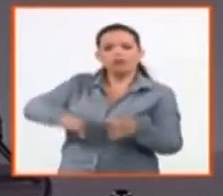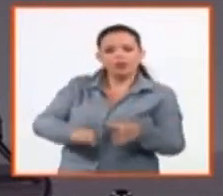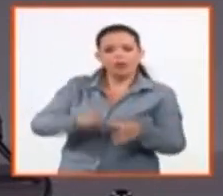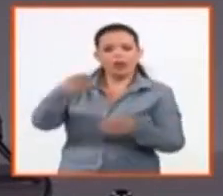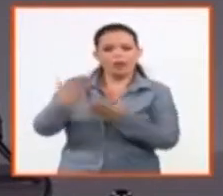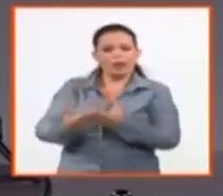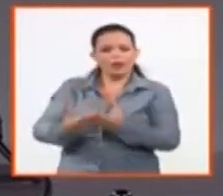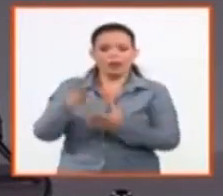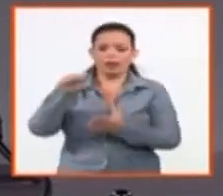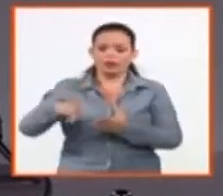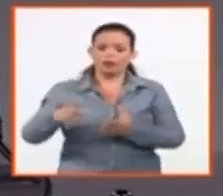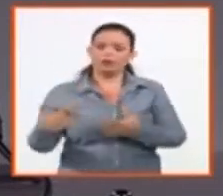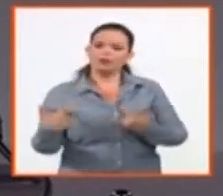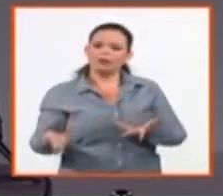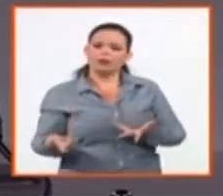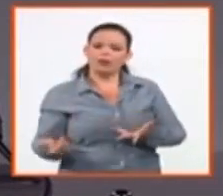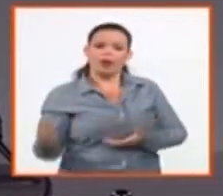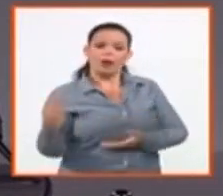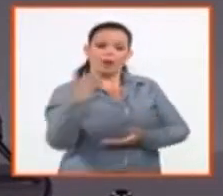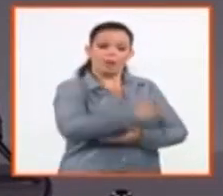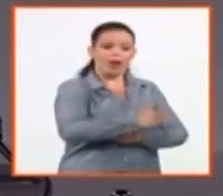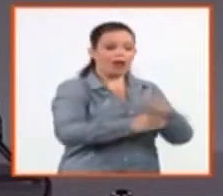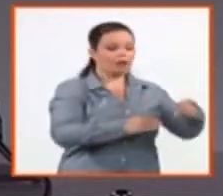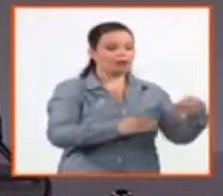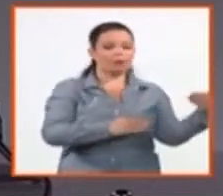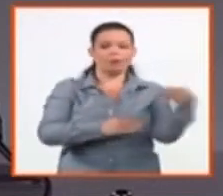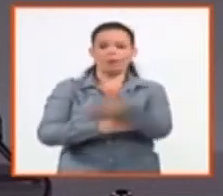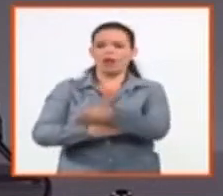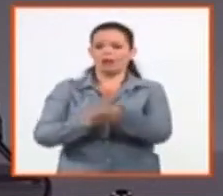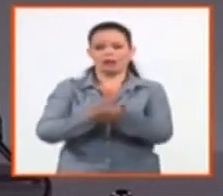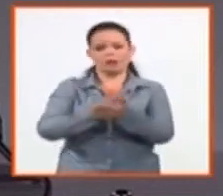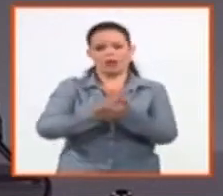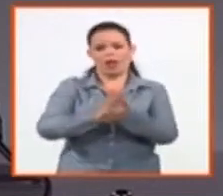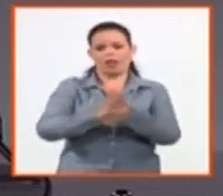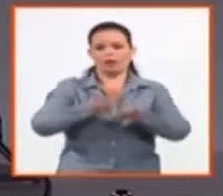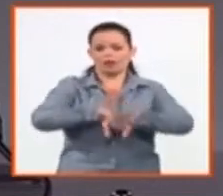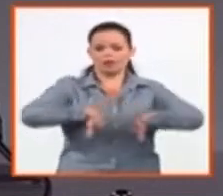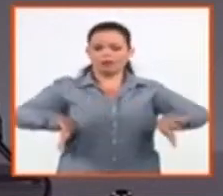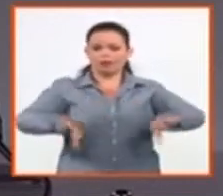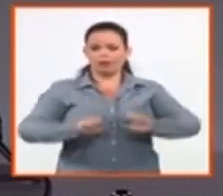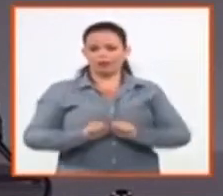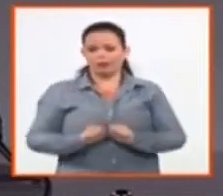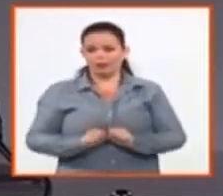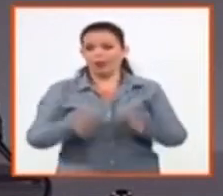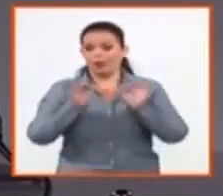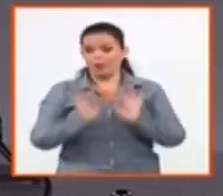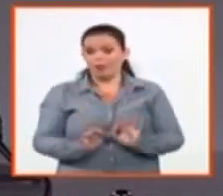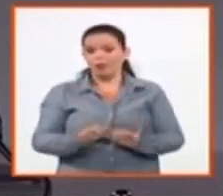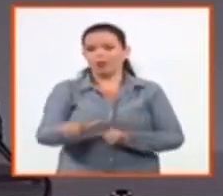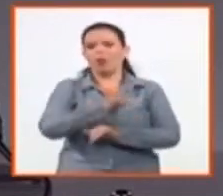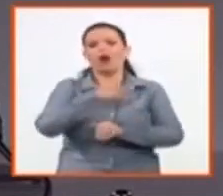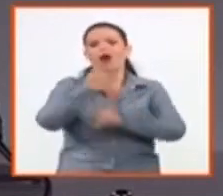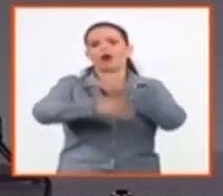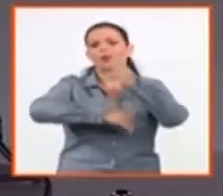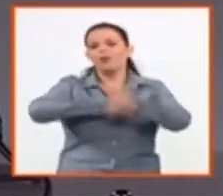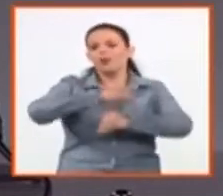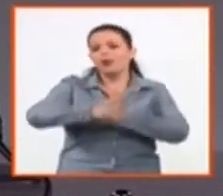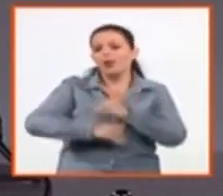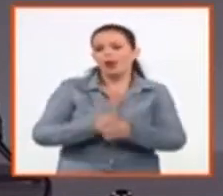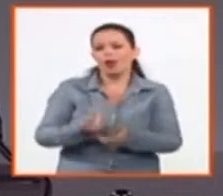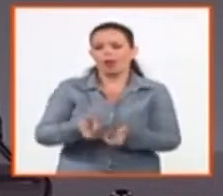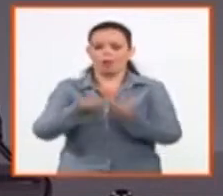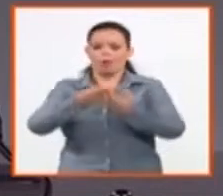dinero llegaba ahí. El problema del tráfico de drogas. Ellos le cobraban impuestos